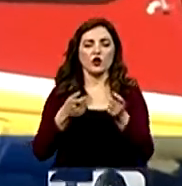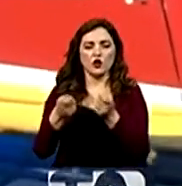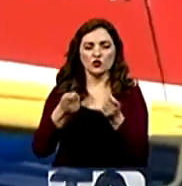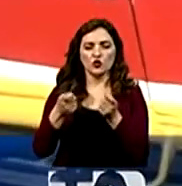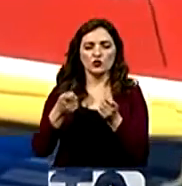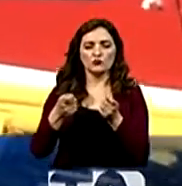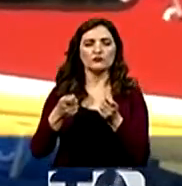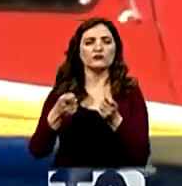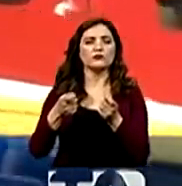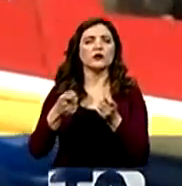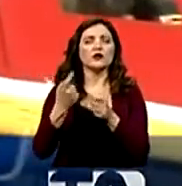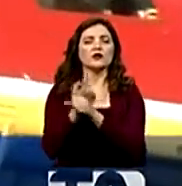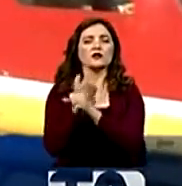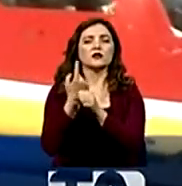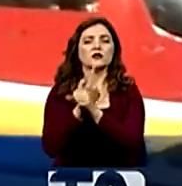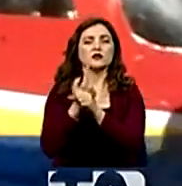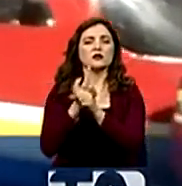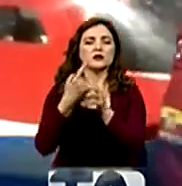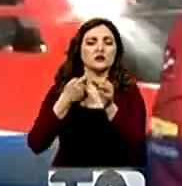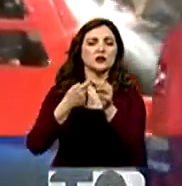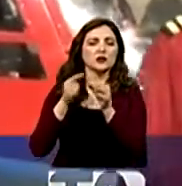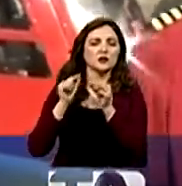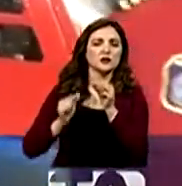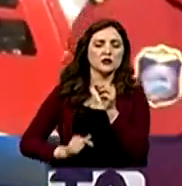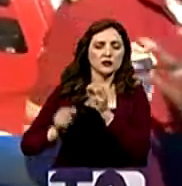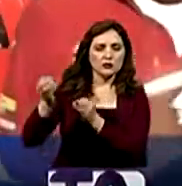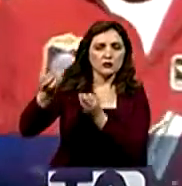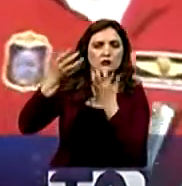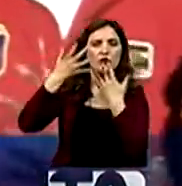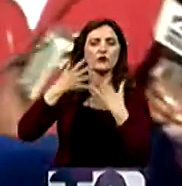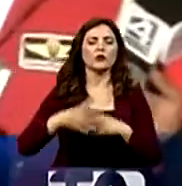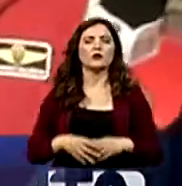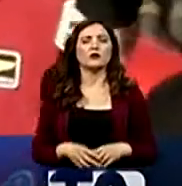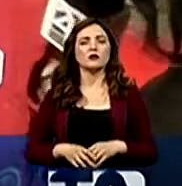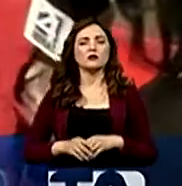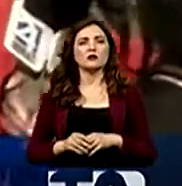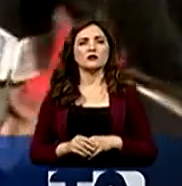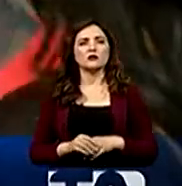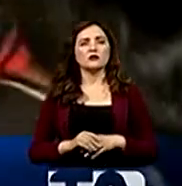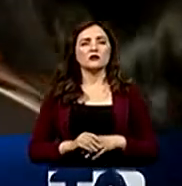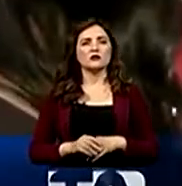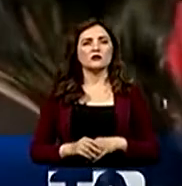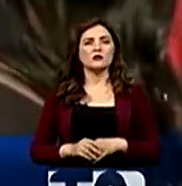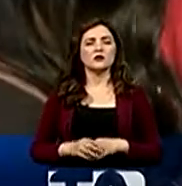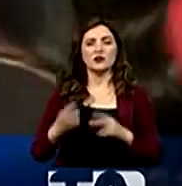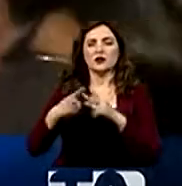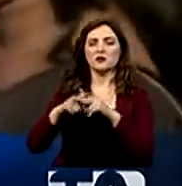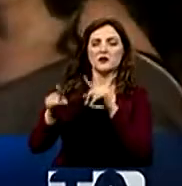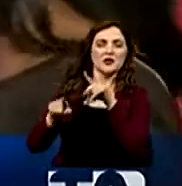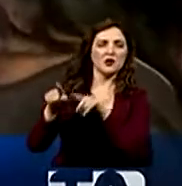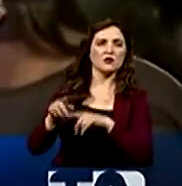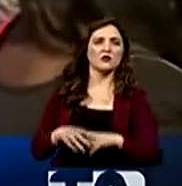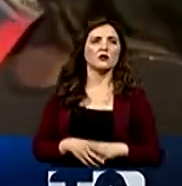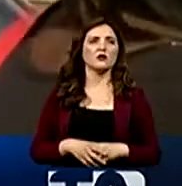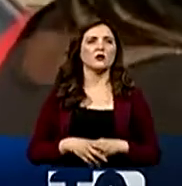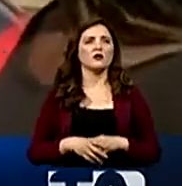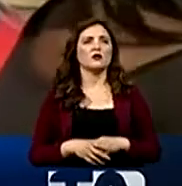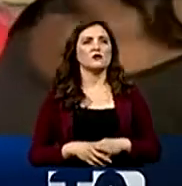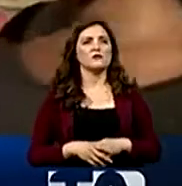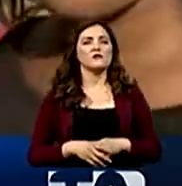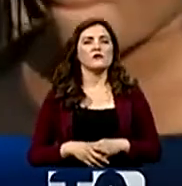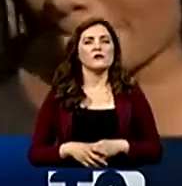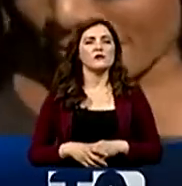la capital para contarnos los detalles. Aquí vemos que ustedes cuentan con algunos implementos. Así es, señorita, nosotros